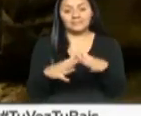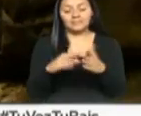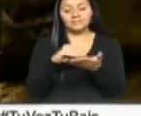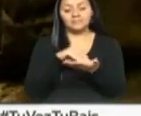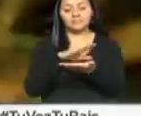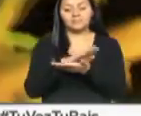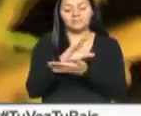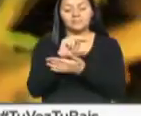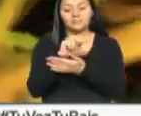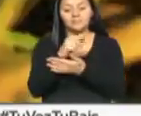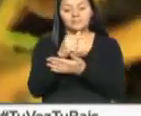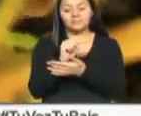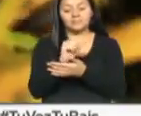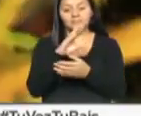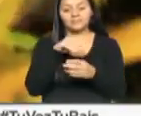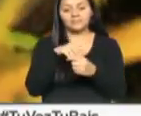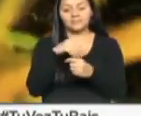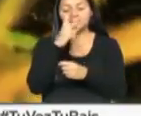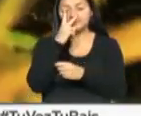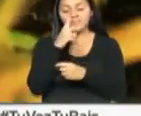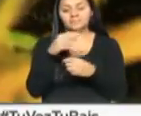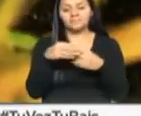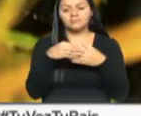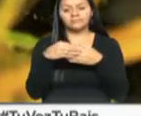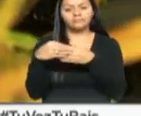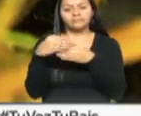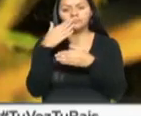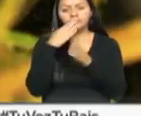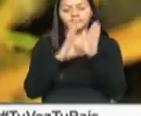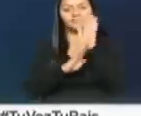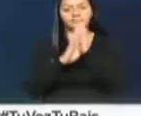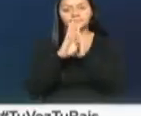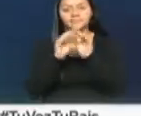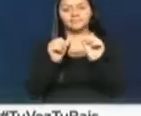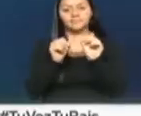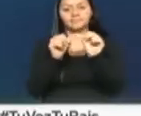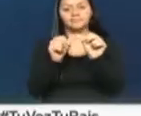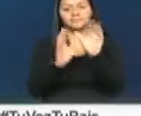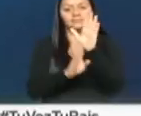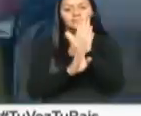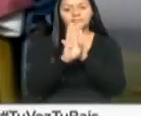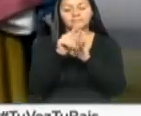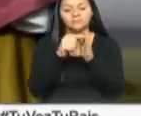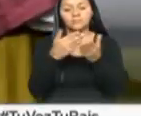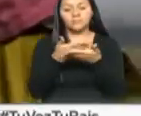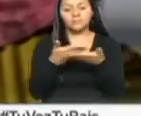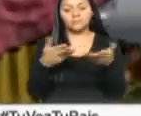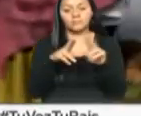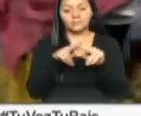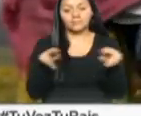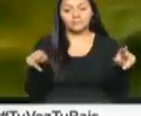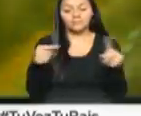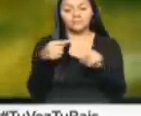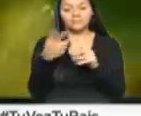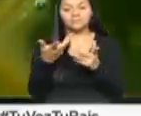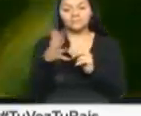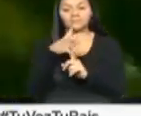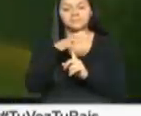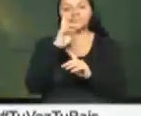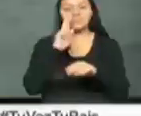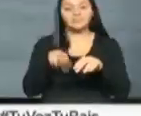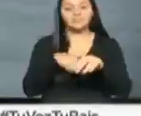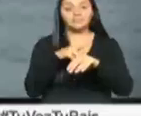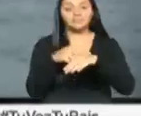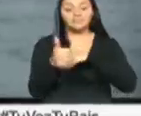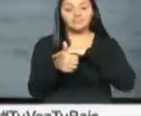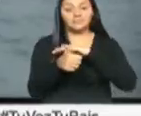ONG World Wildlife Fund se orienta a promover el desarrollo y la sostenibilidad de los recursos naturales en el Parque Nacional